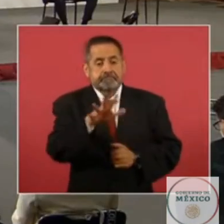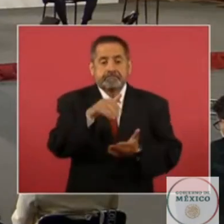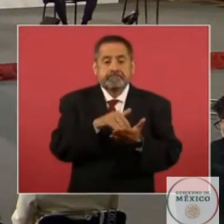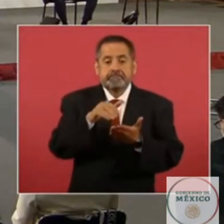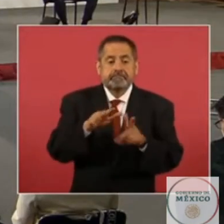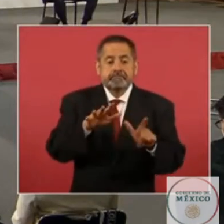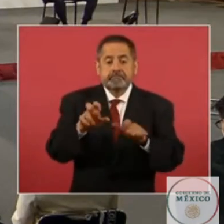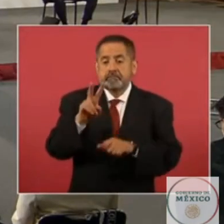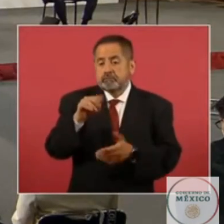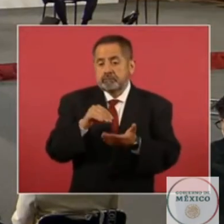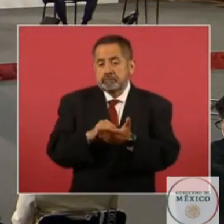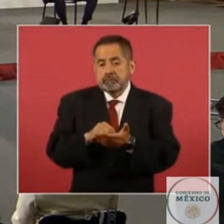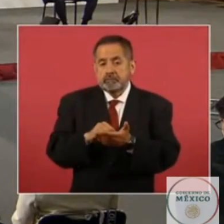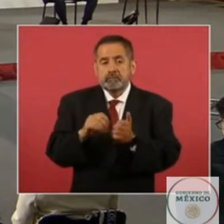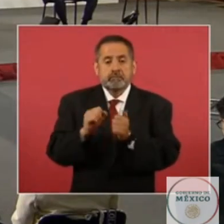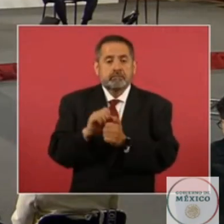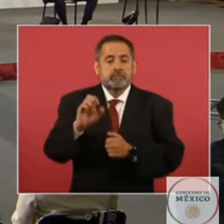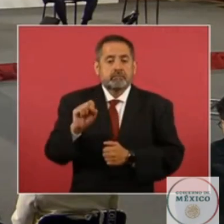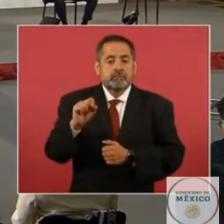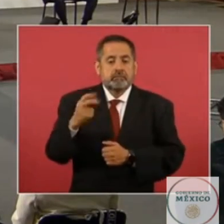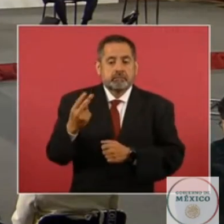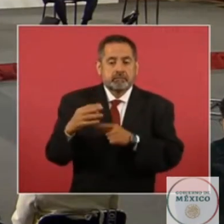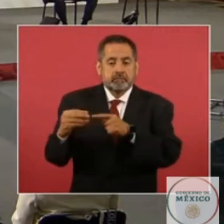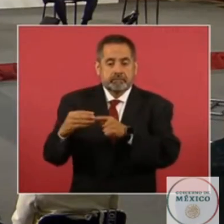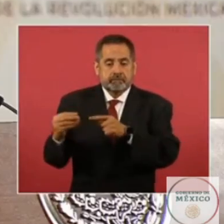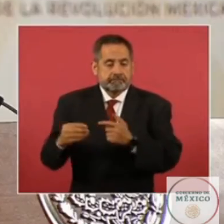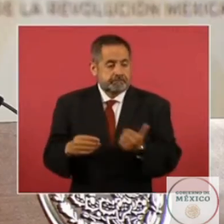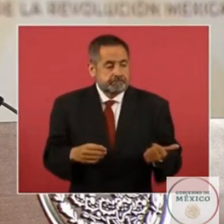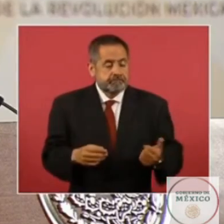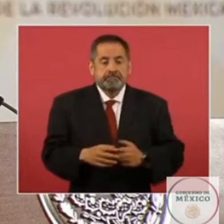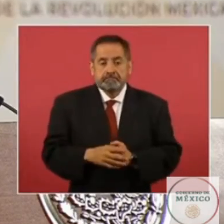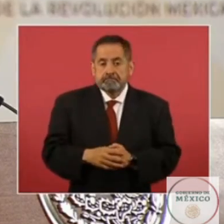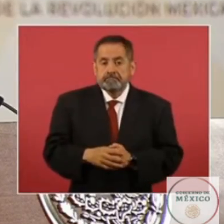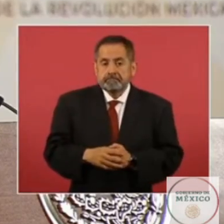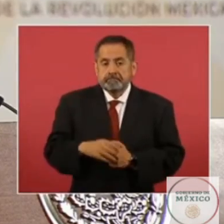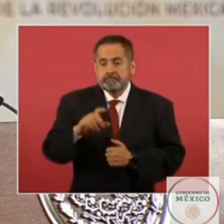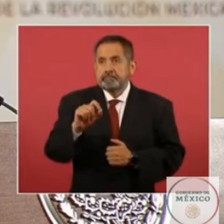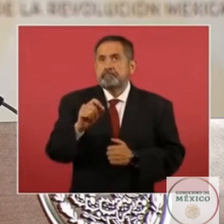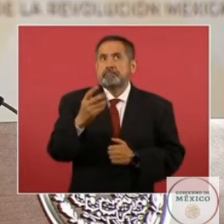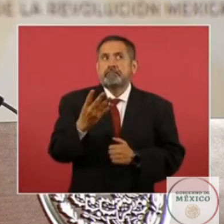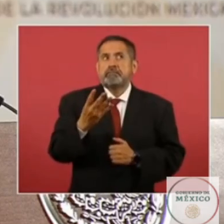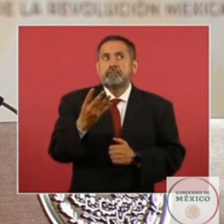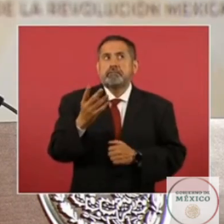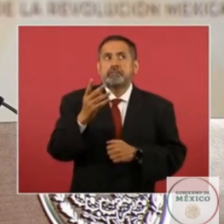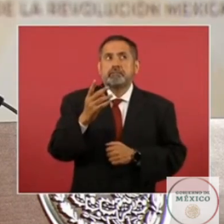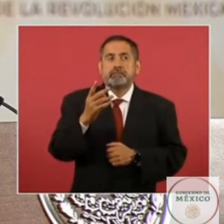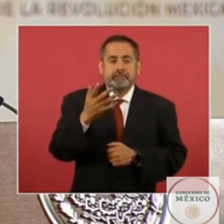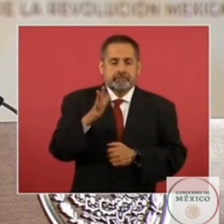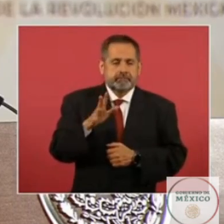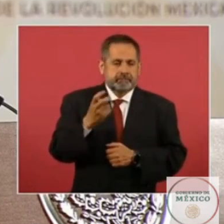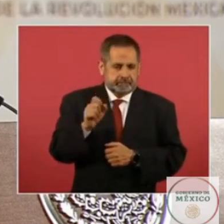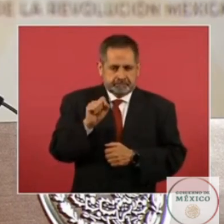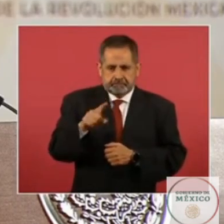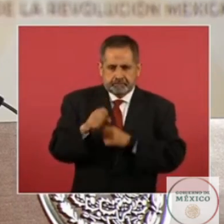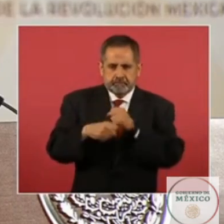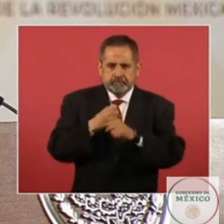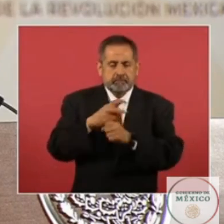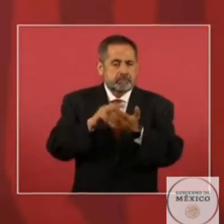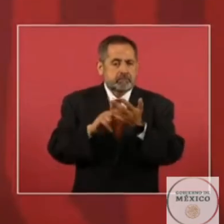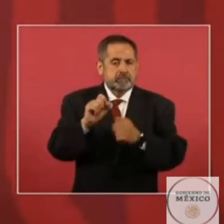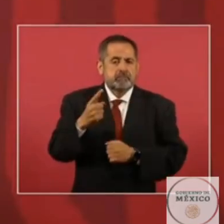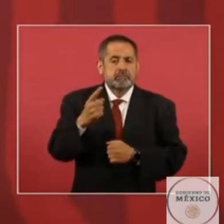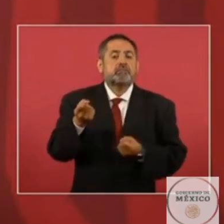5.702.000 pesos con 62 centavos. El 29/10 de ese mismo año,